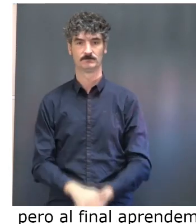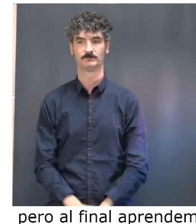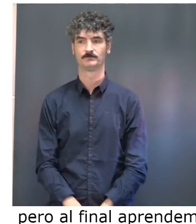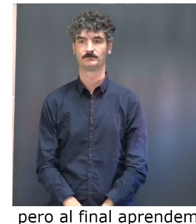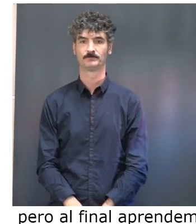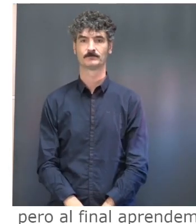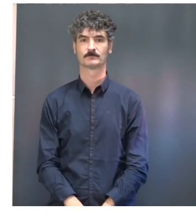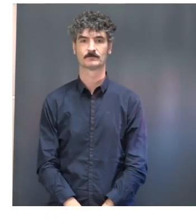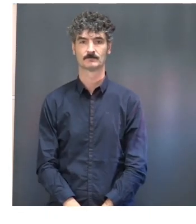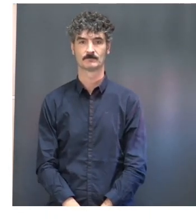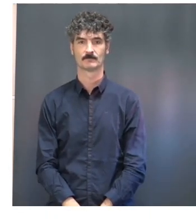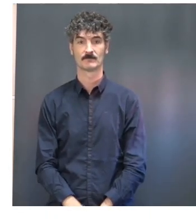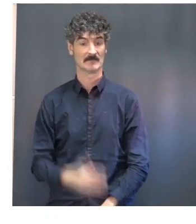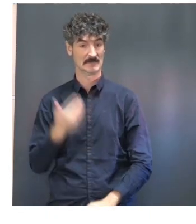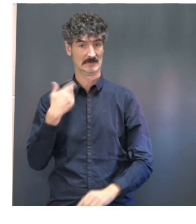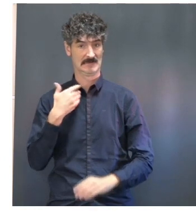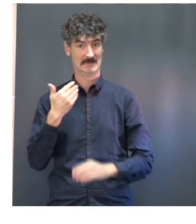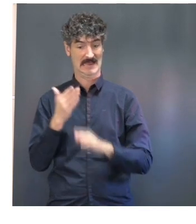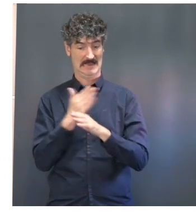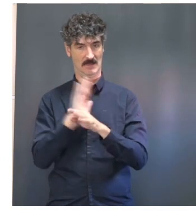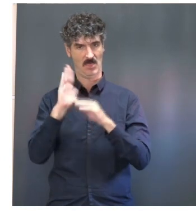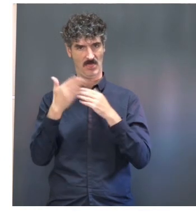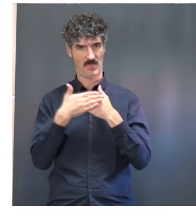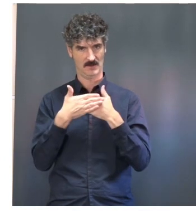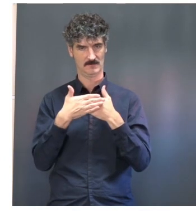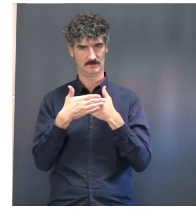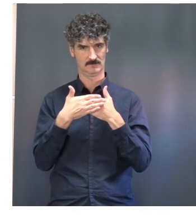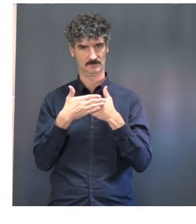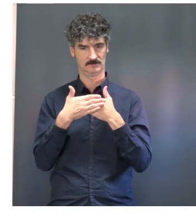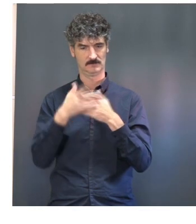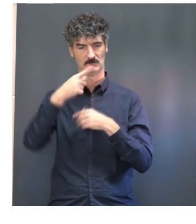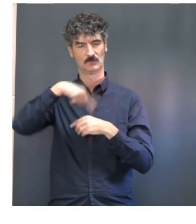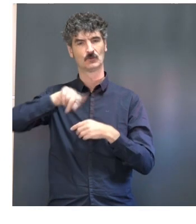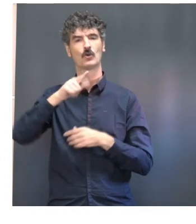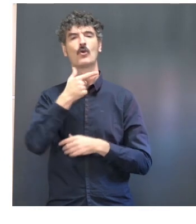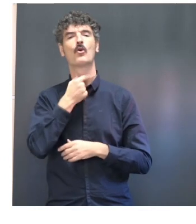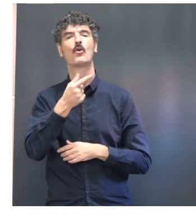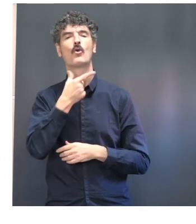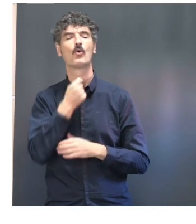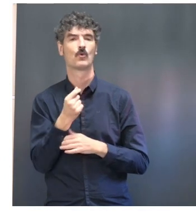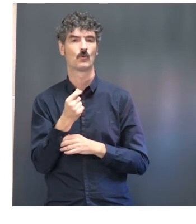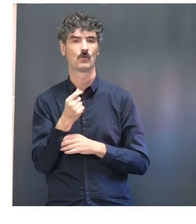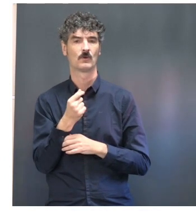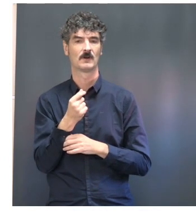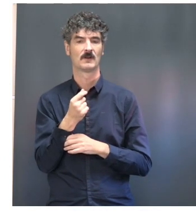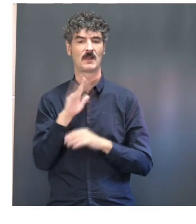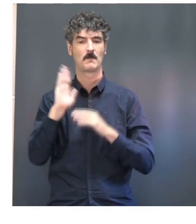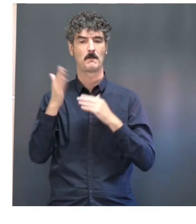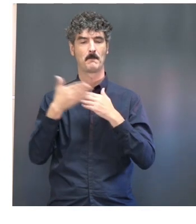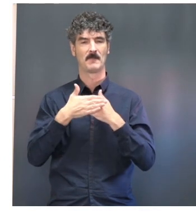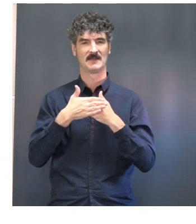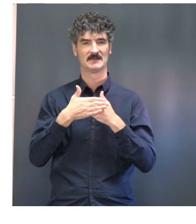Bueno, pues vamos a ir cerrando, pero antes nos gusta muchas veces en nuestras mesas cerrar con un